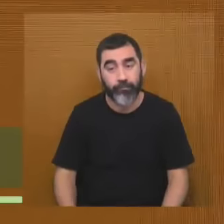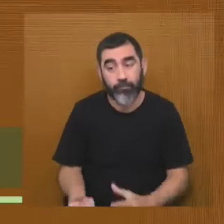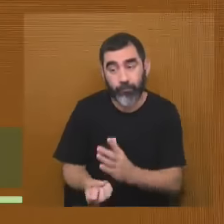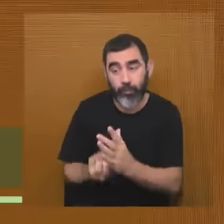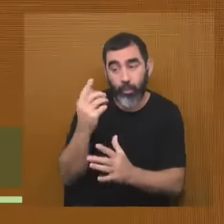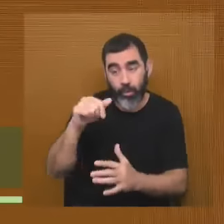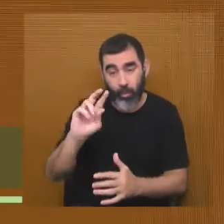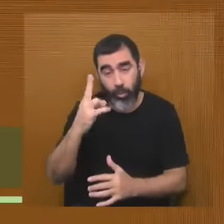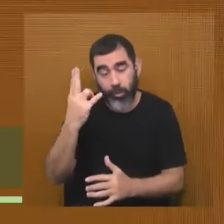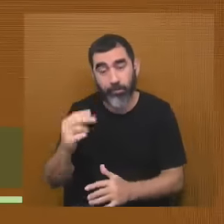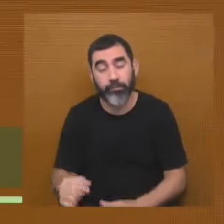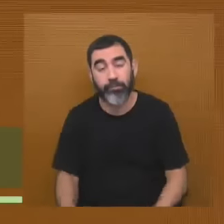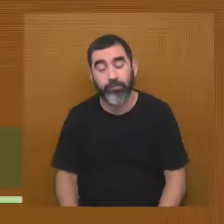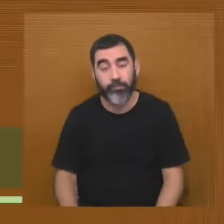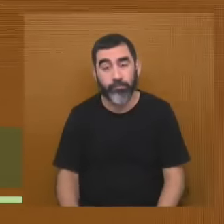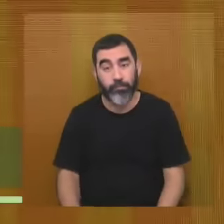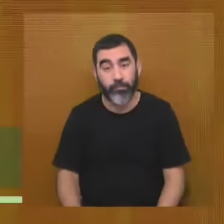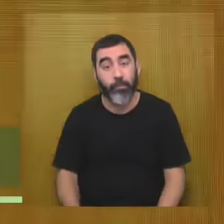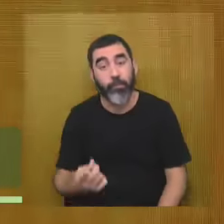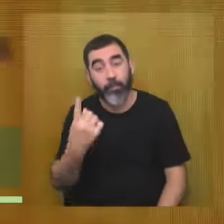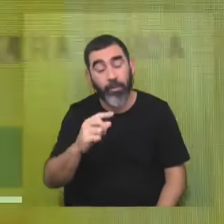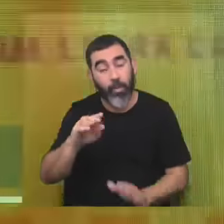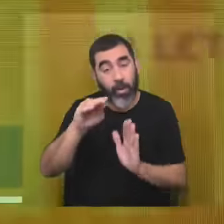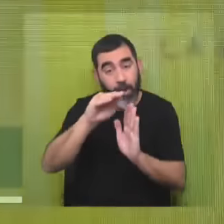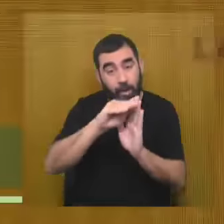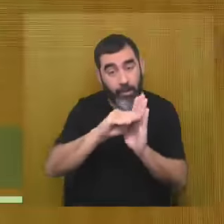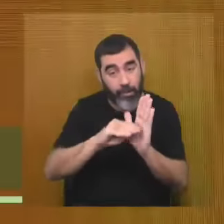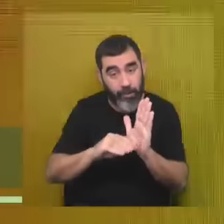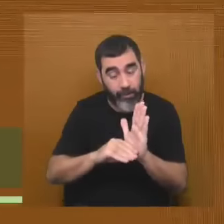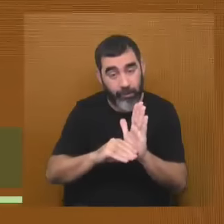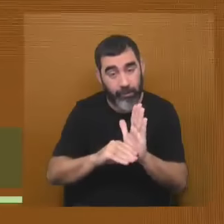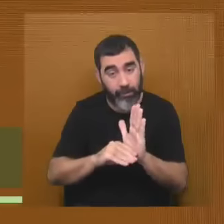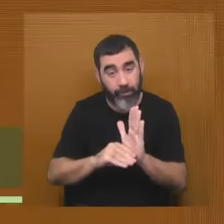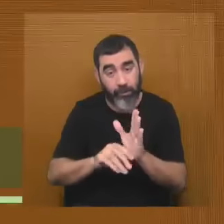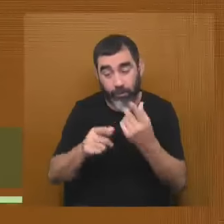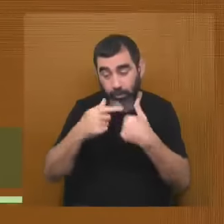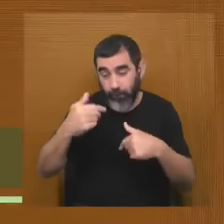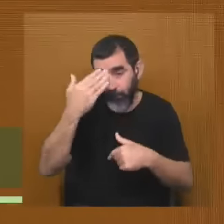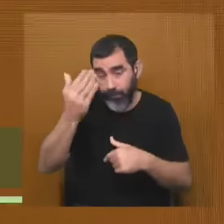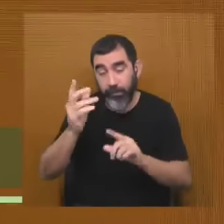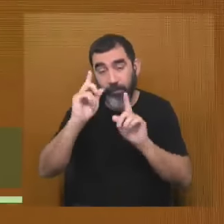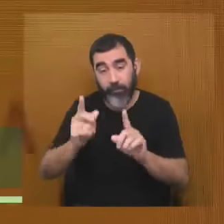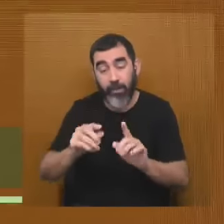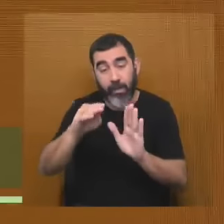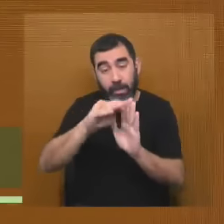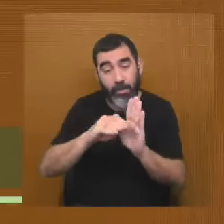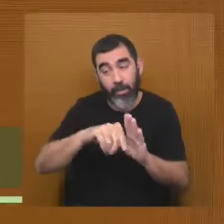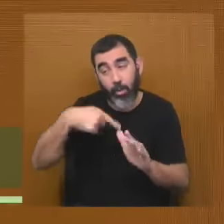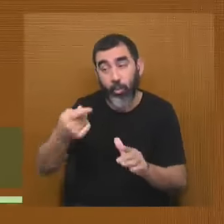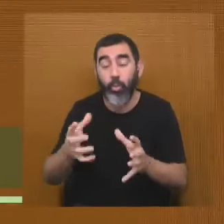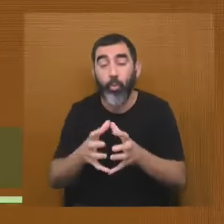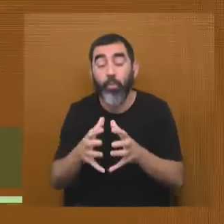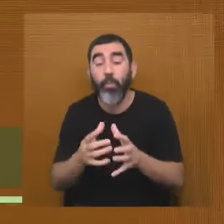Uruguay digamos pero después cuando empezamos a mirar las listas no solo en el caso de nosotras del frente amplio pero empezamos a mirar las listas del resto de los